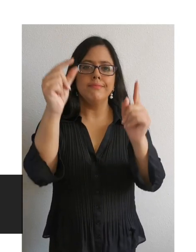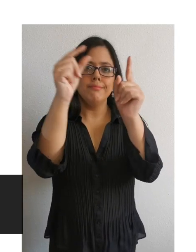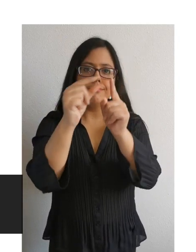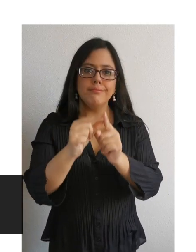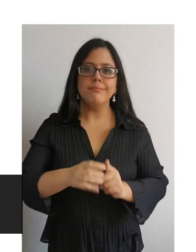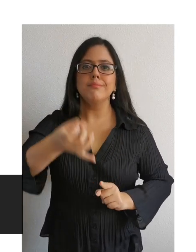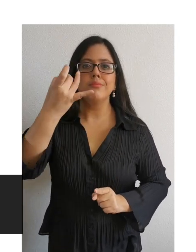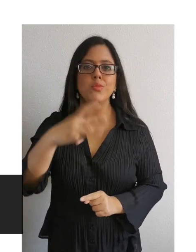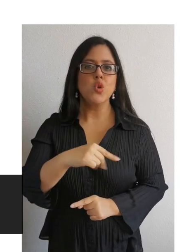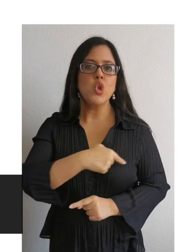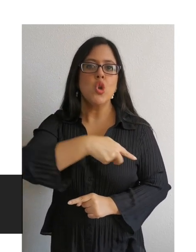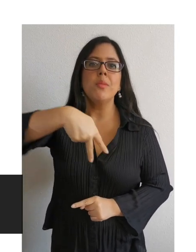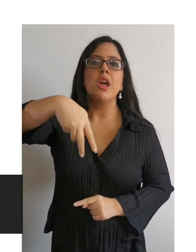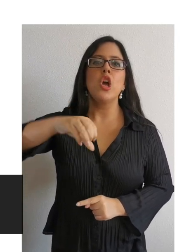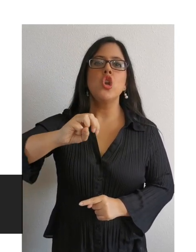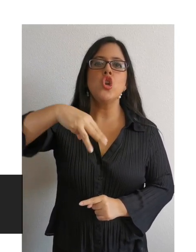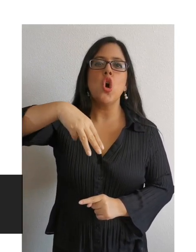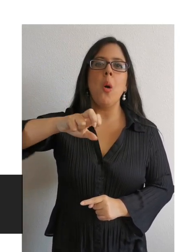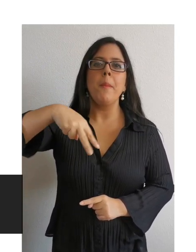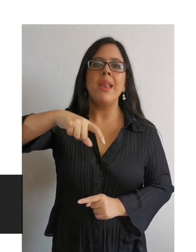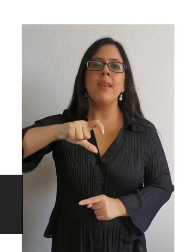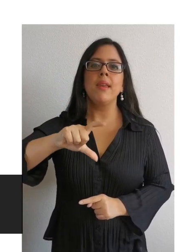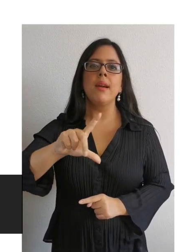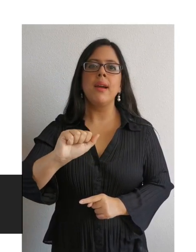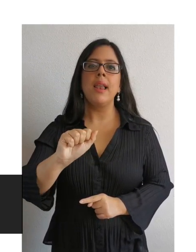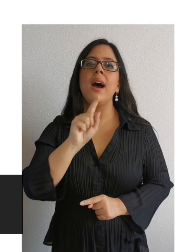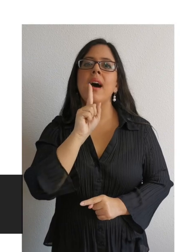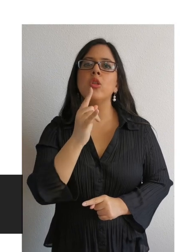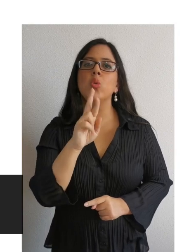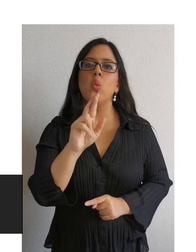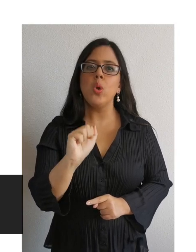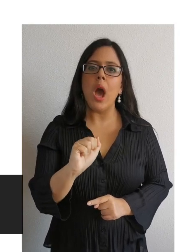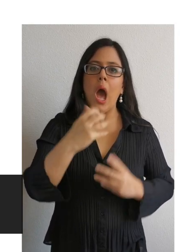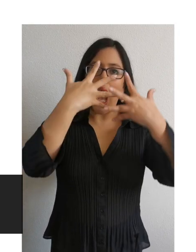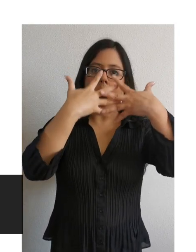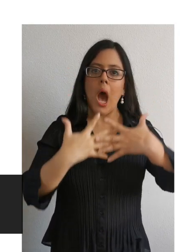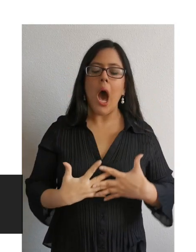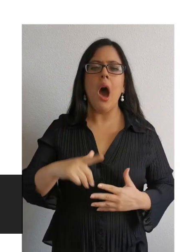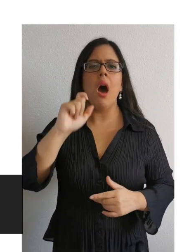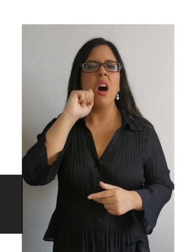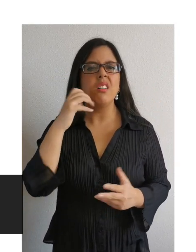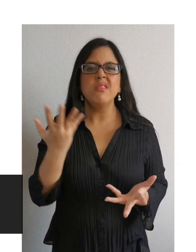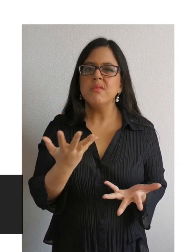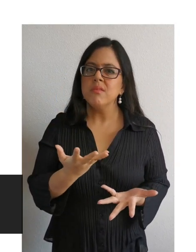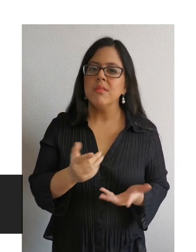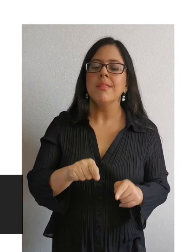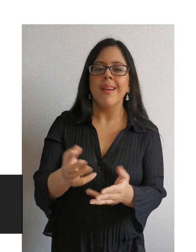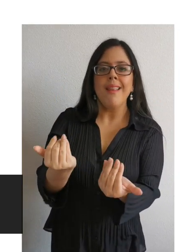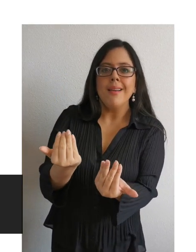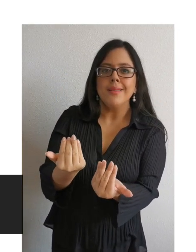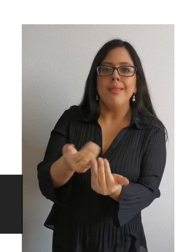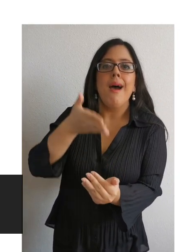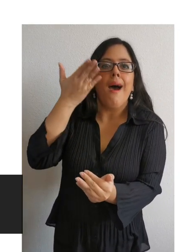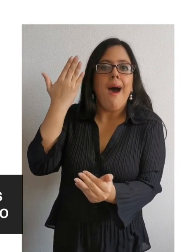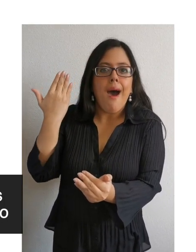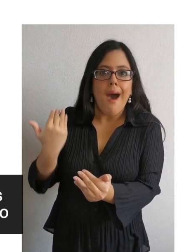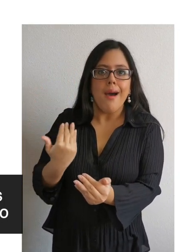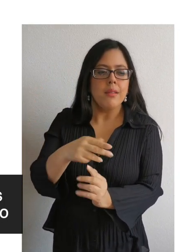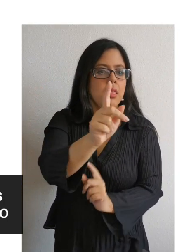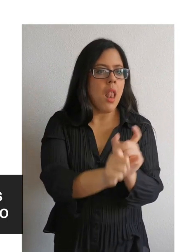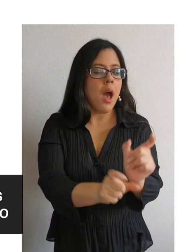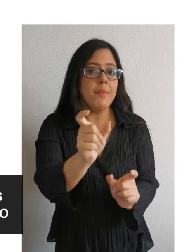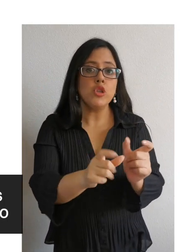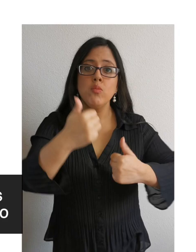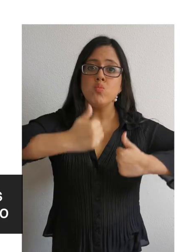un término único que se llama nomenclatura anatómica. Este concepto de nomenclatura anatómica surgió dada la necesidad que existía entre todos